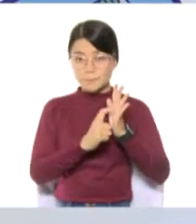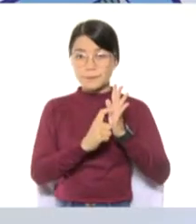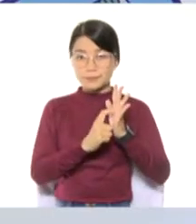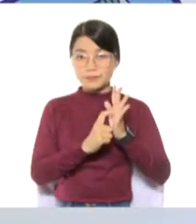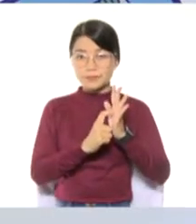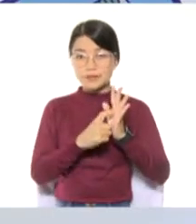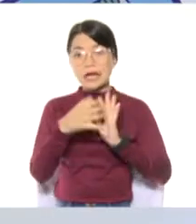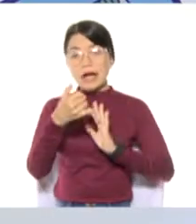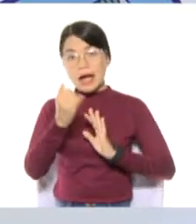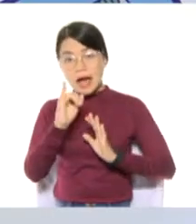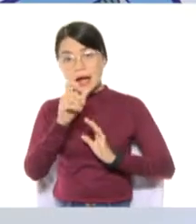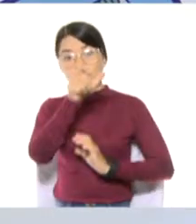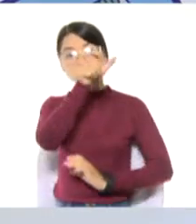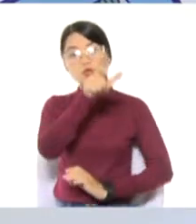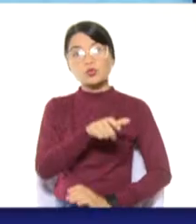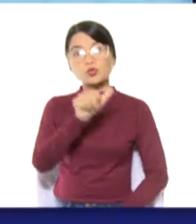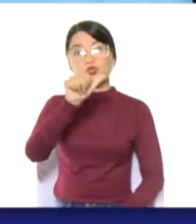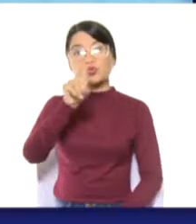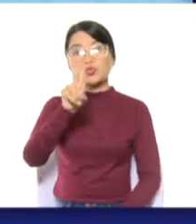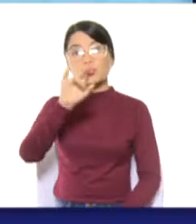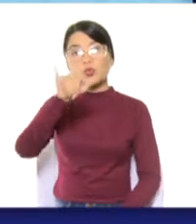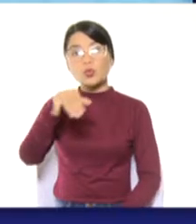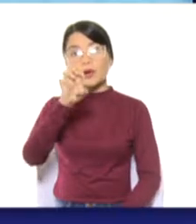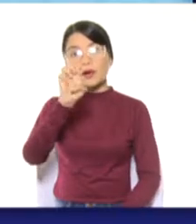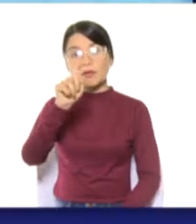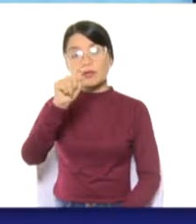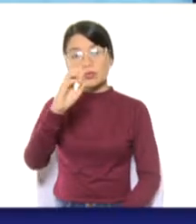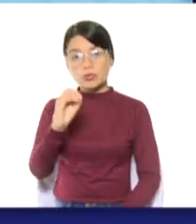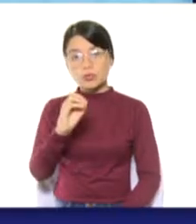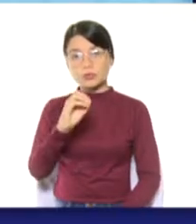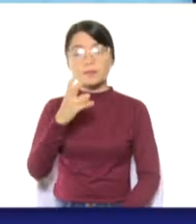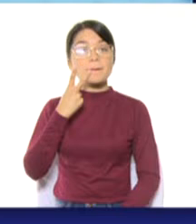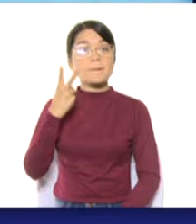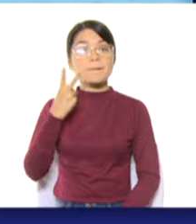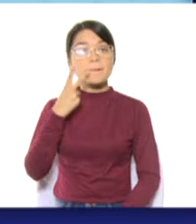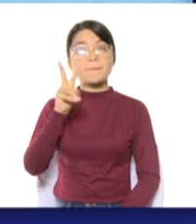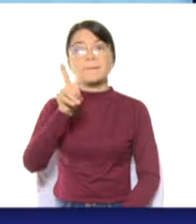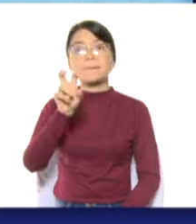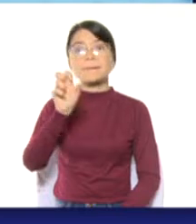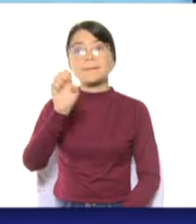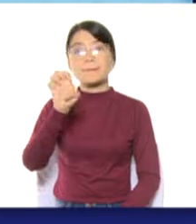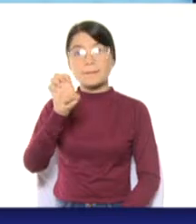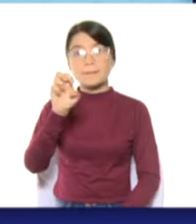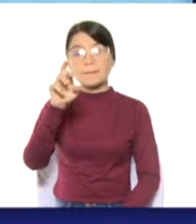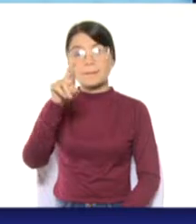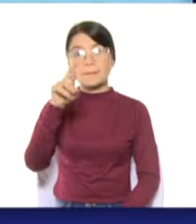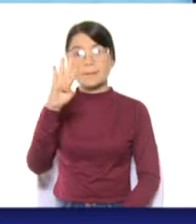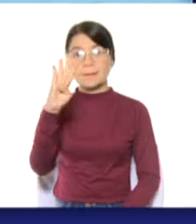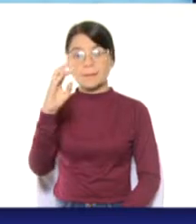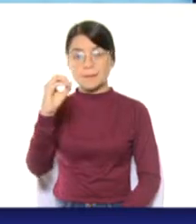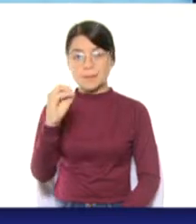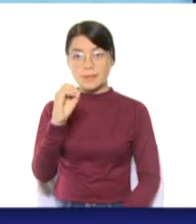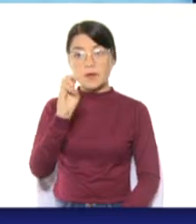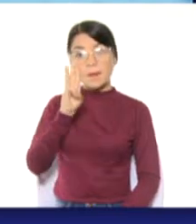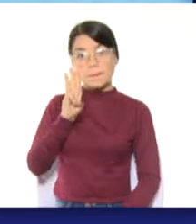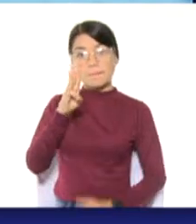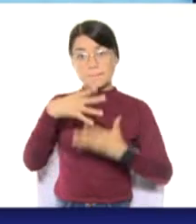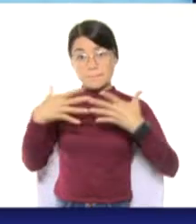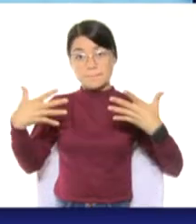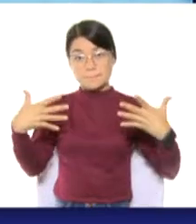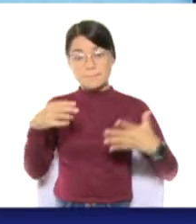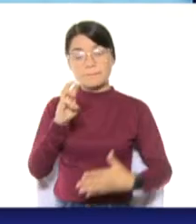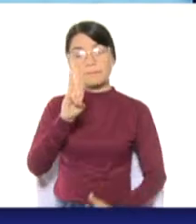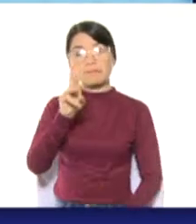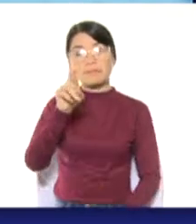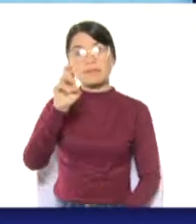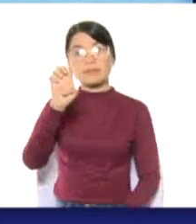a comentarte en este caso, en las láminas te puedo decir que el sujeto lo vas a identificar con